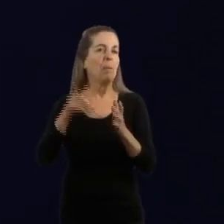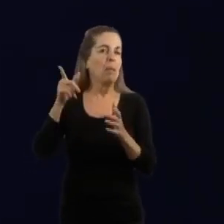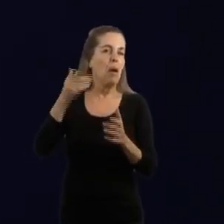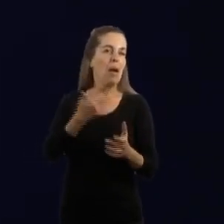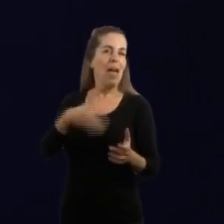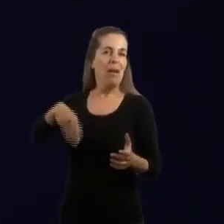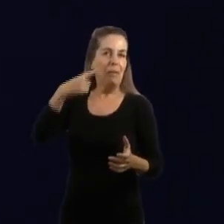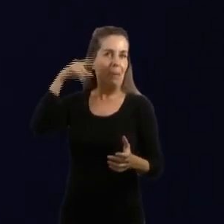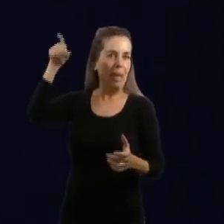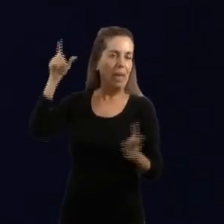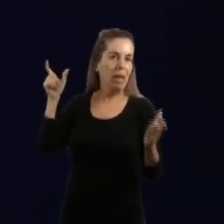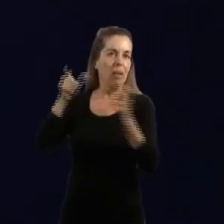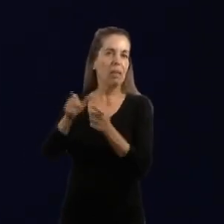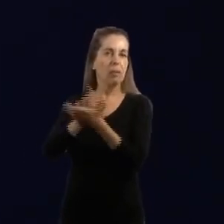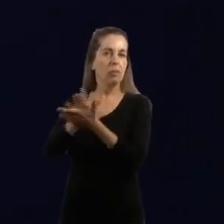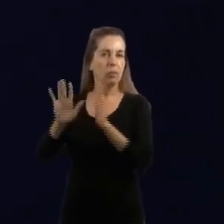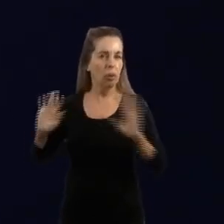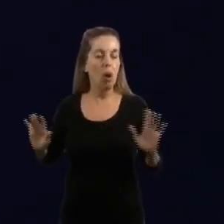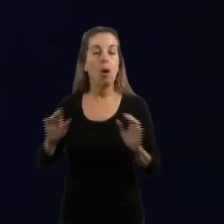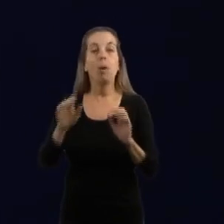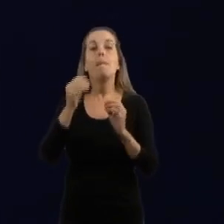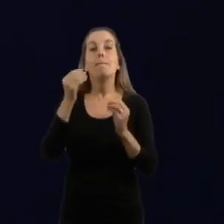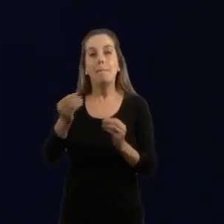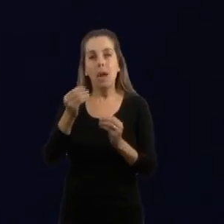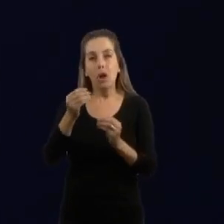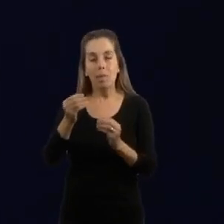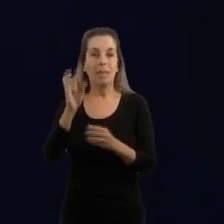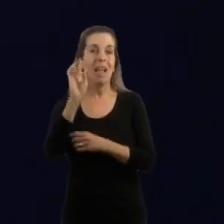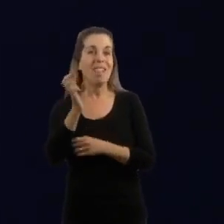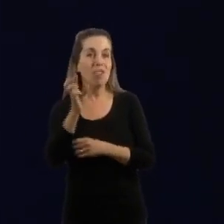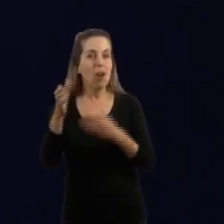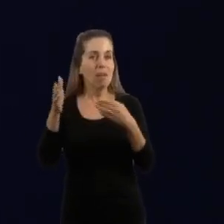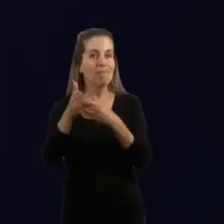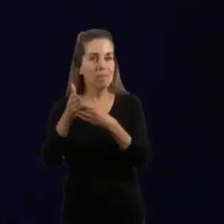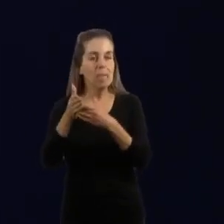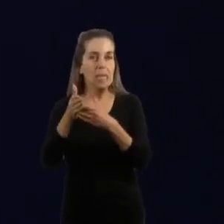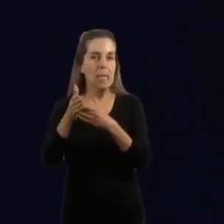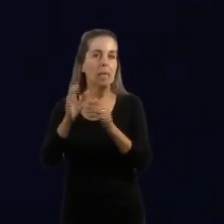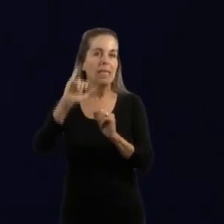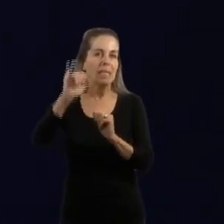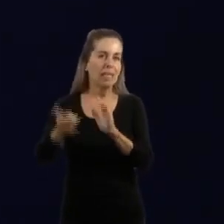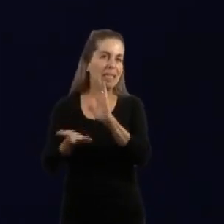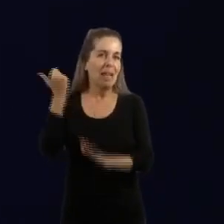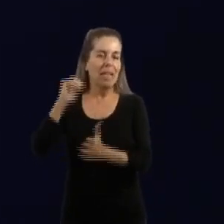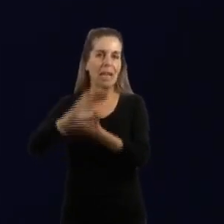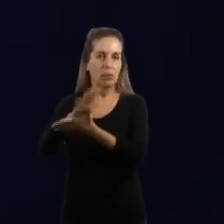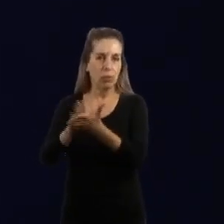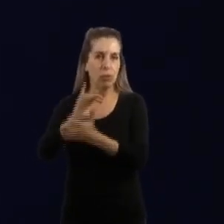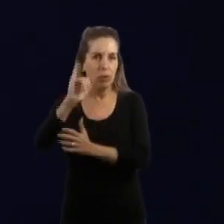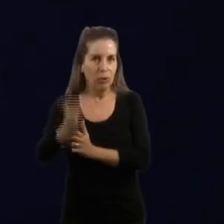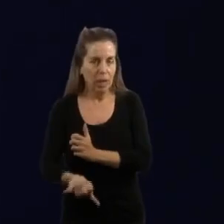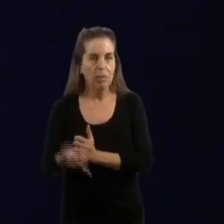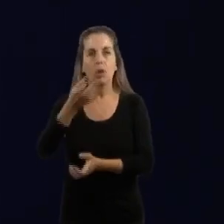fondo. El cepo se va a levantar lo más rápido posible, porque para nosotros el cepo es algo nefasto. Más allá de